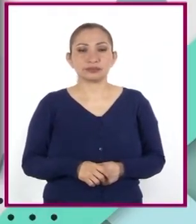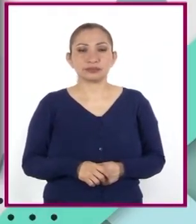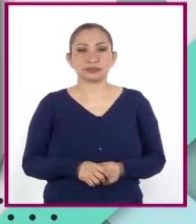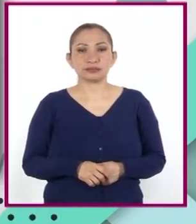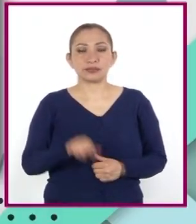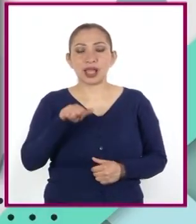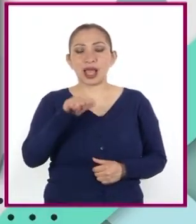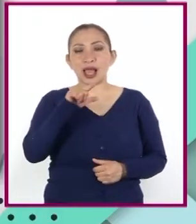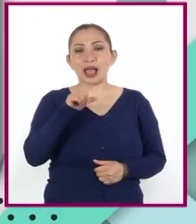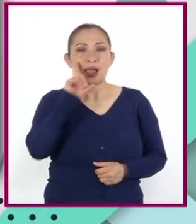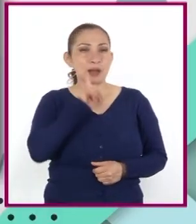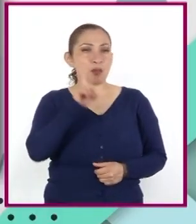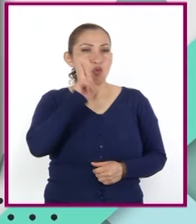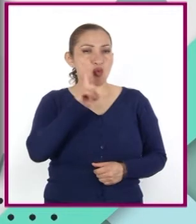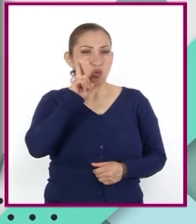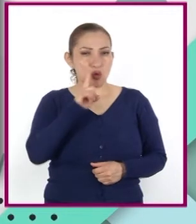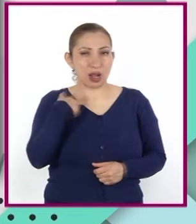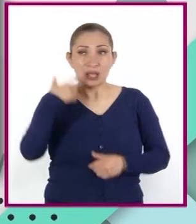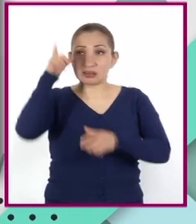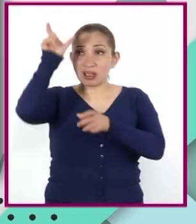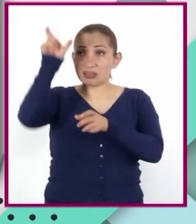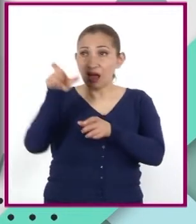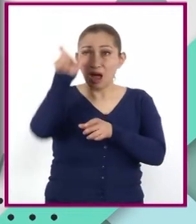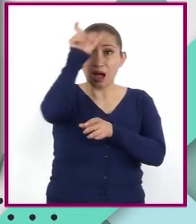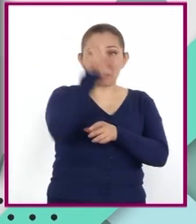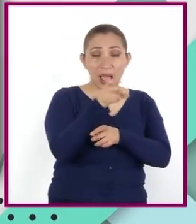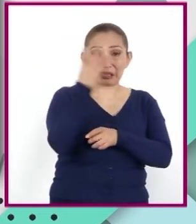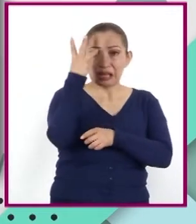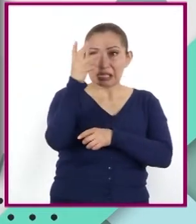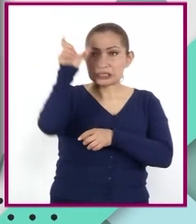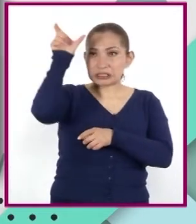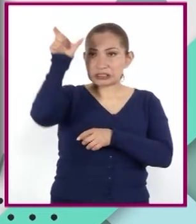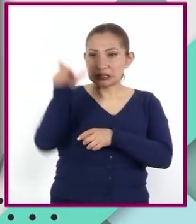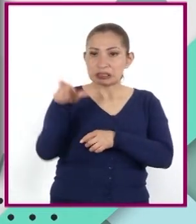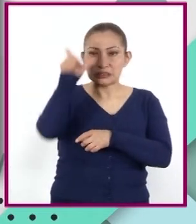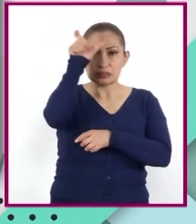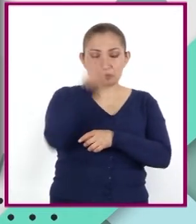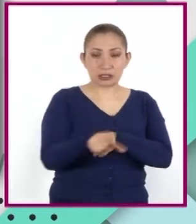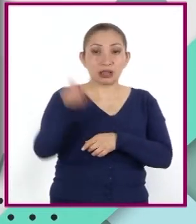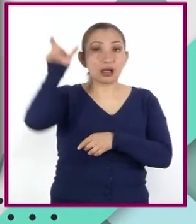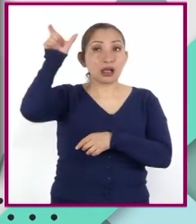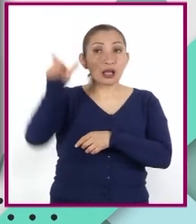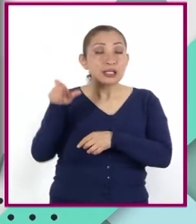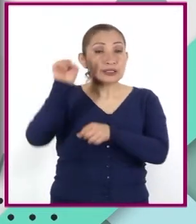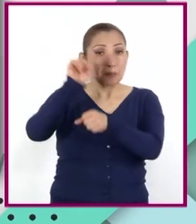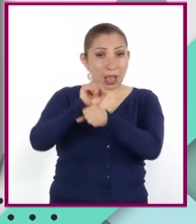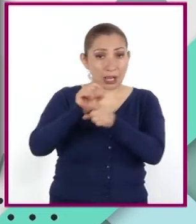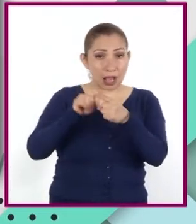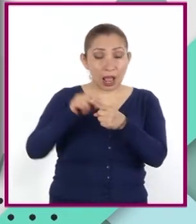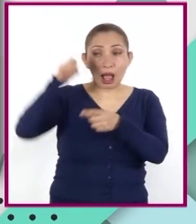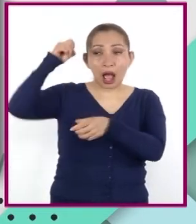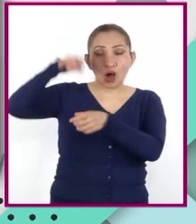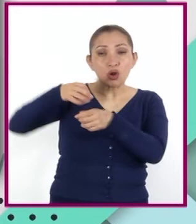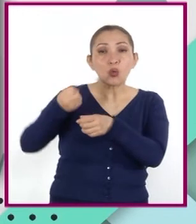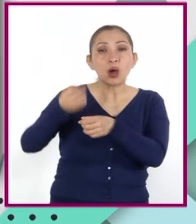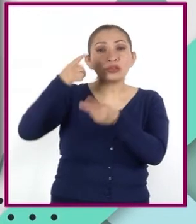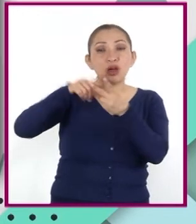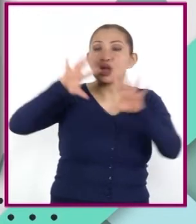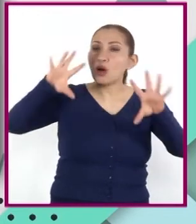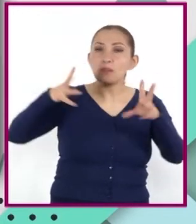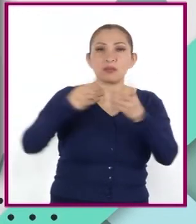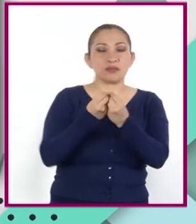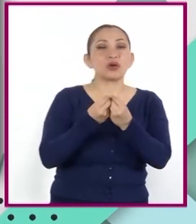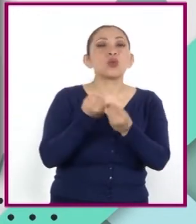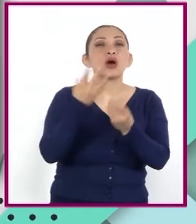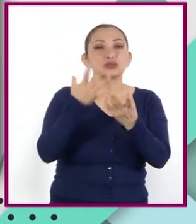Alejandra elabora la tabla en la hoja de cálculo con 3 columnas: número de semanas, ahorro y total acumulado.